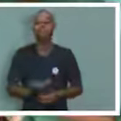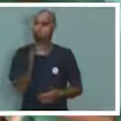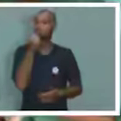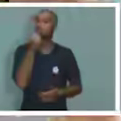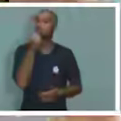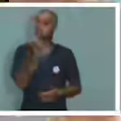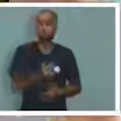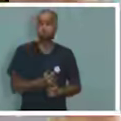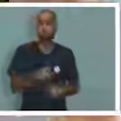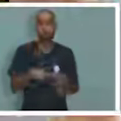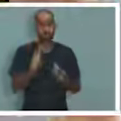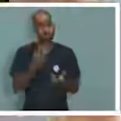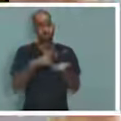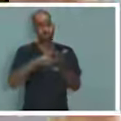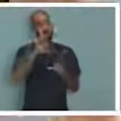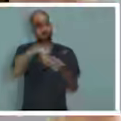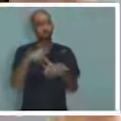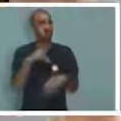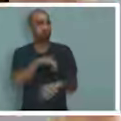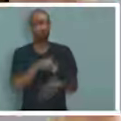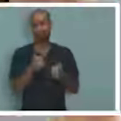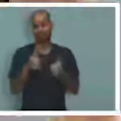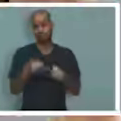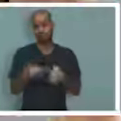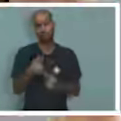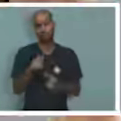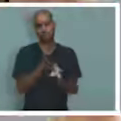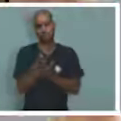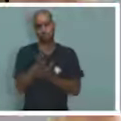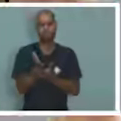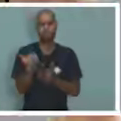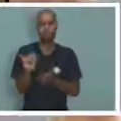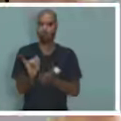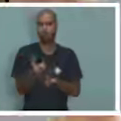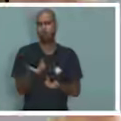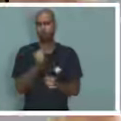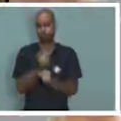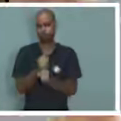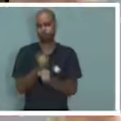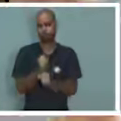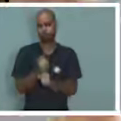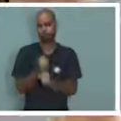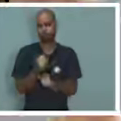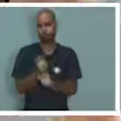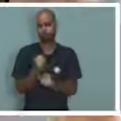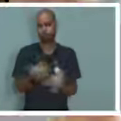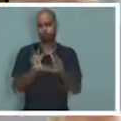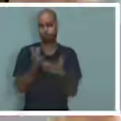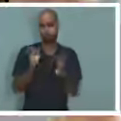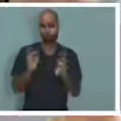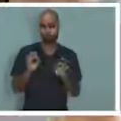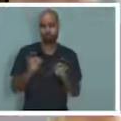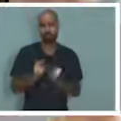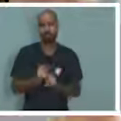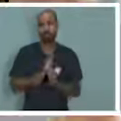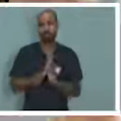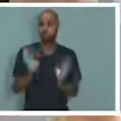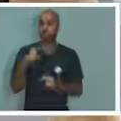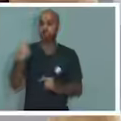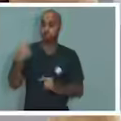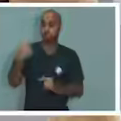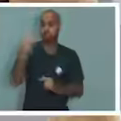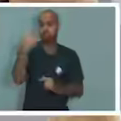jóvenes, ya que es la continuidad de ese trabajo que día a día es muy importante para el